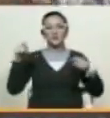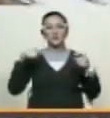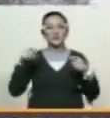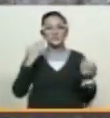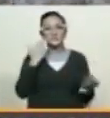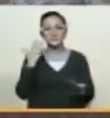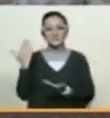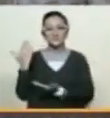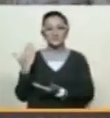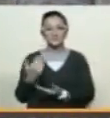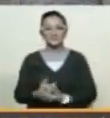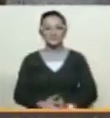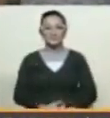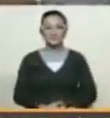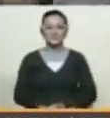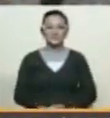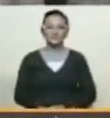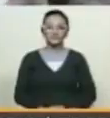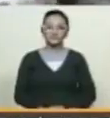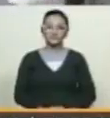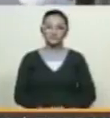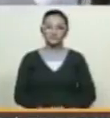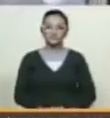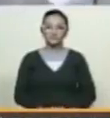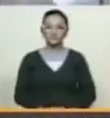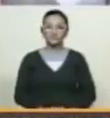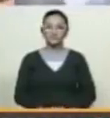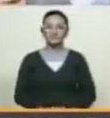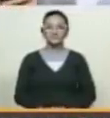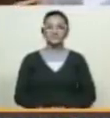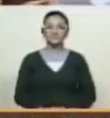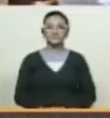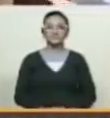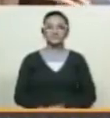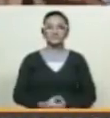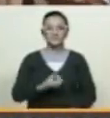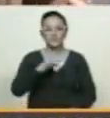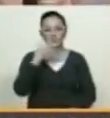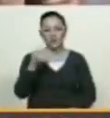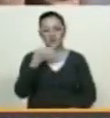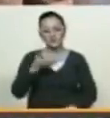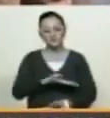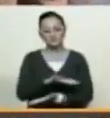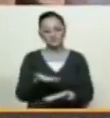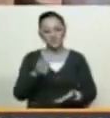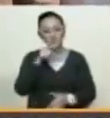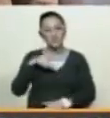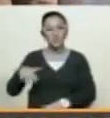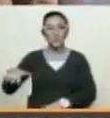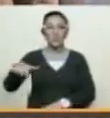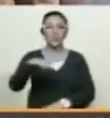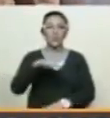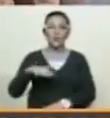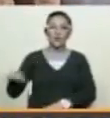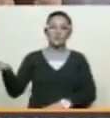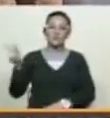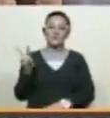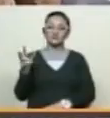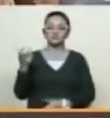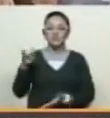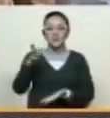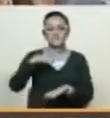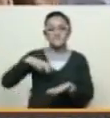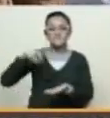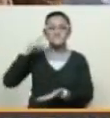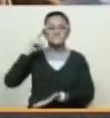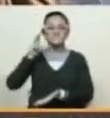toma cultural escuchamos sus declaraciones. Muy buenas tardes a todo el pueblo de Venezuela. Estamos aquí desde la Plaza de Santa